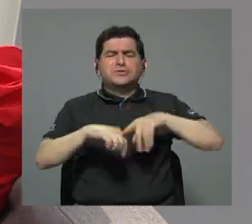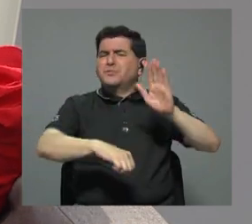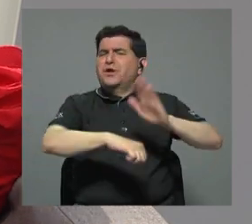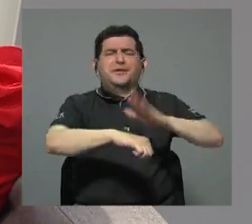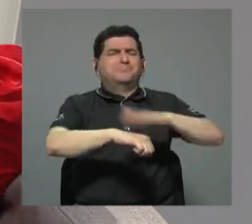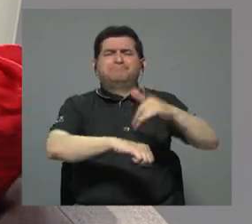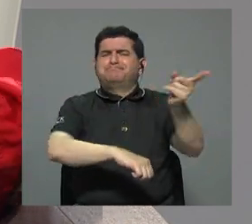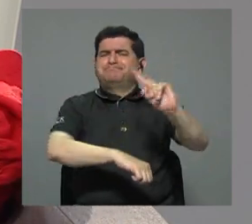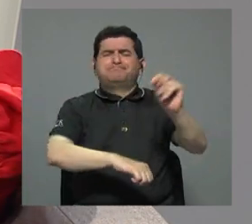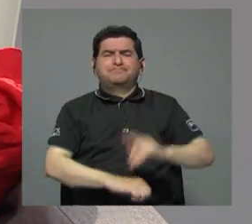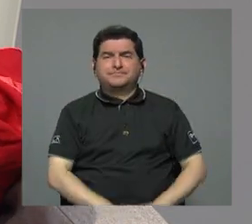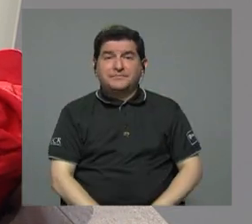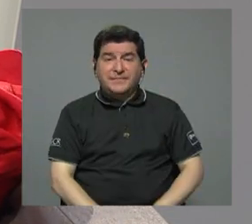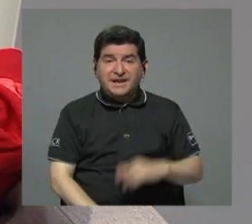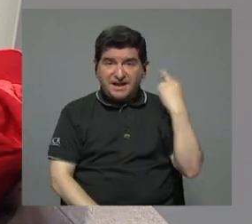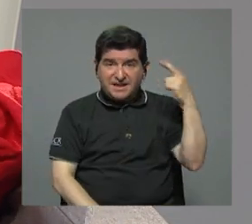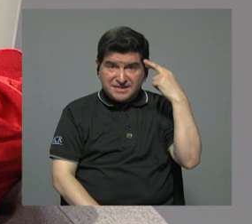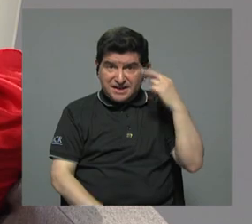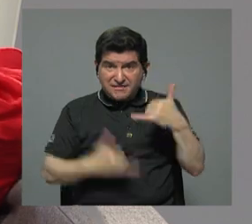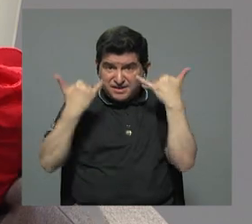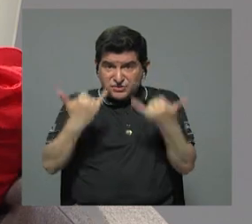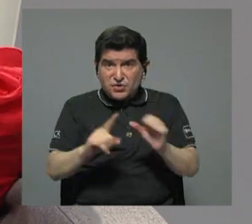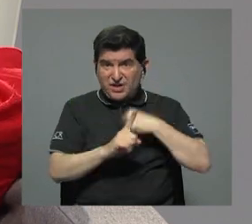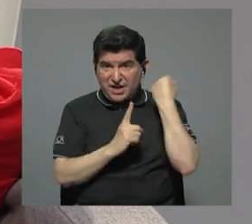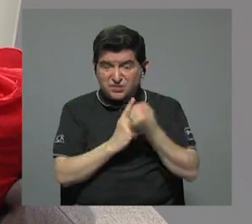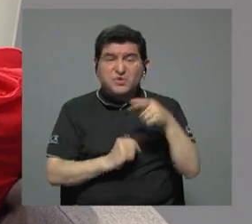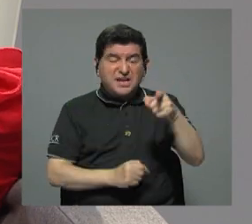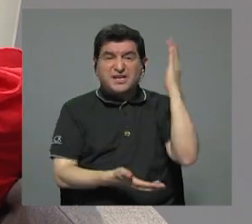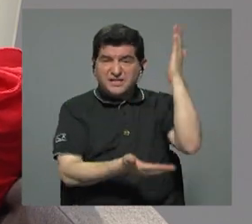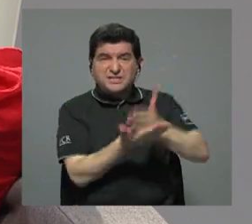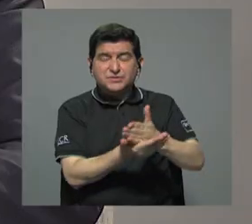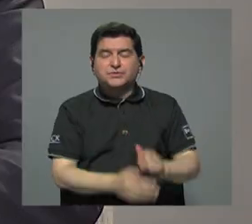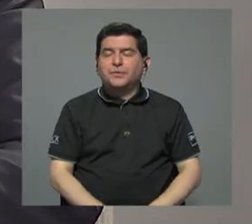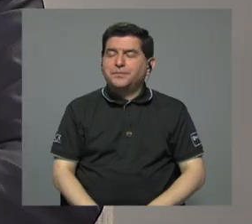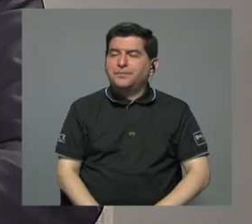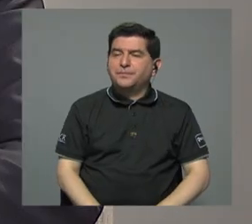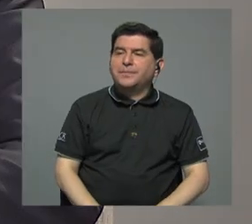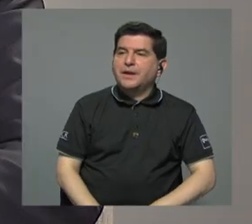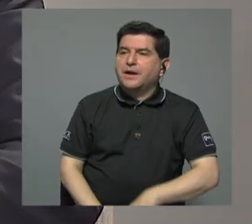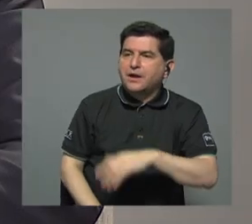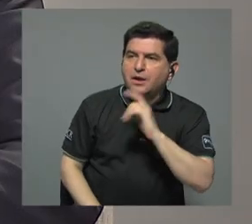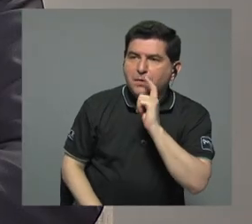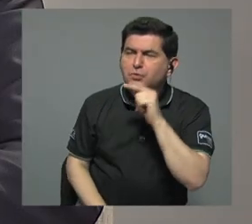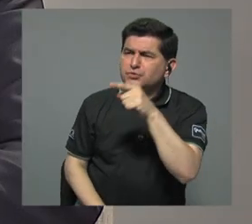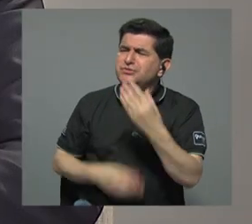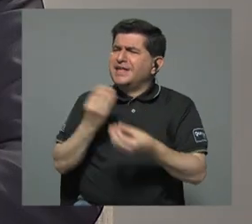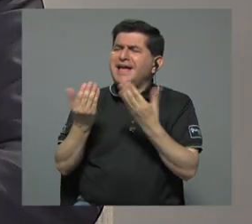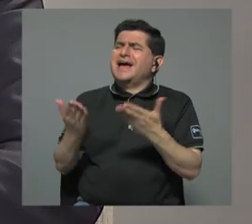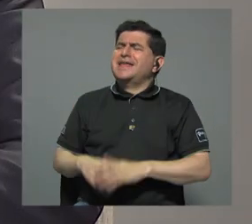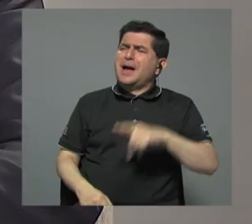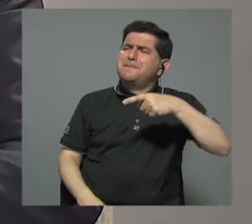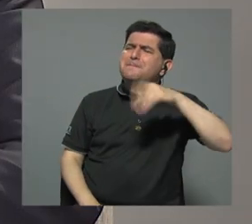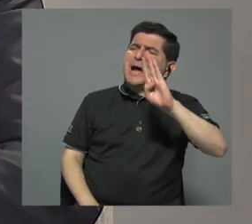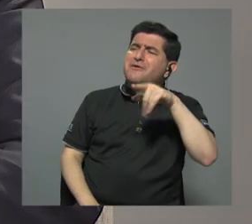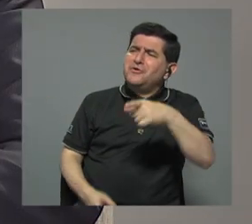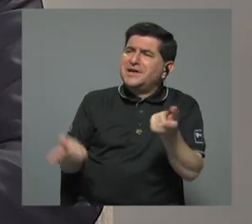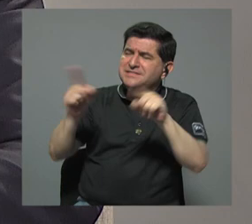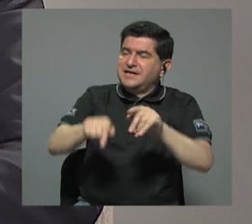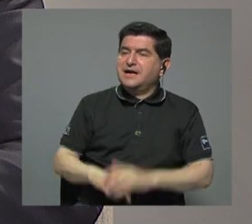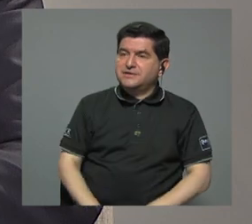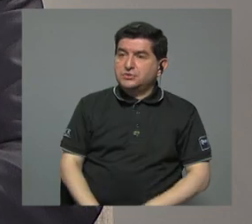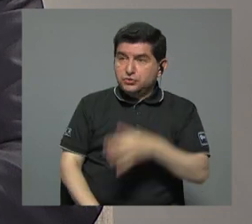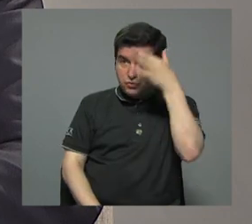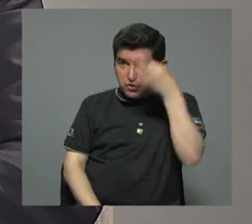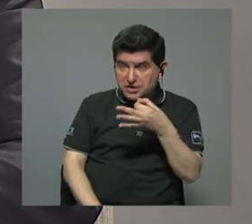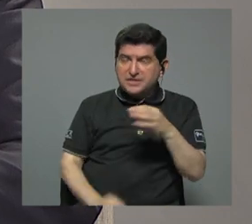por eso estamos como estamos eso hay que detenerlo dichosamente qué harías no pues yo